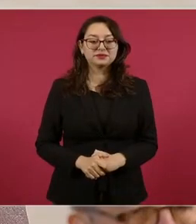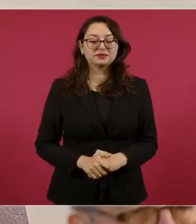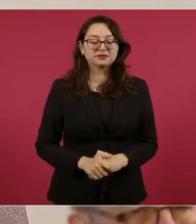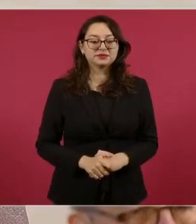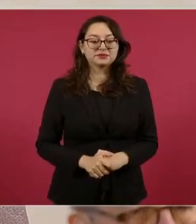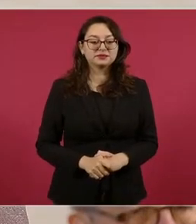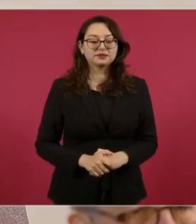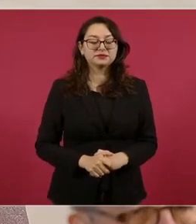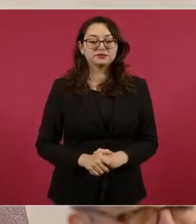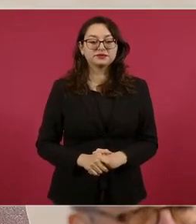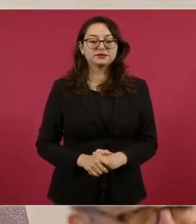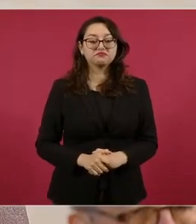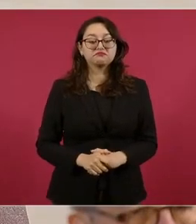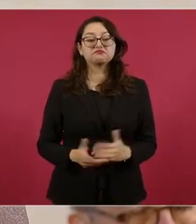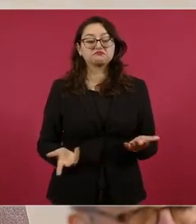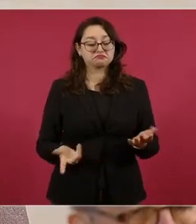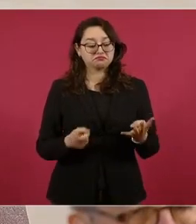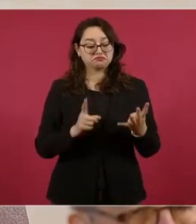relajados